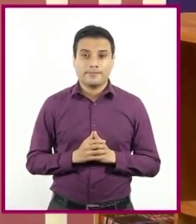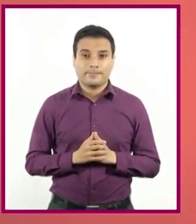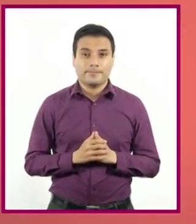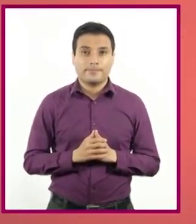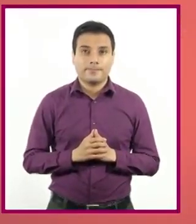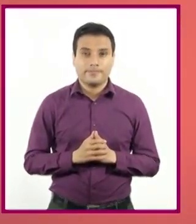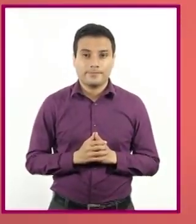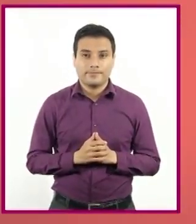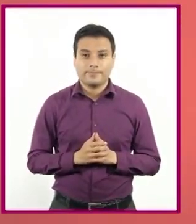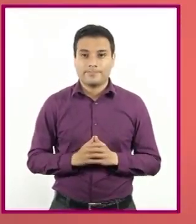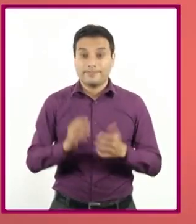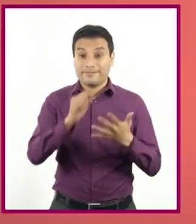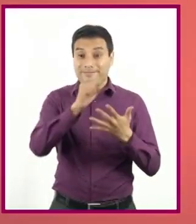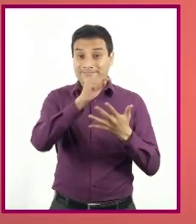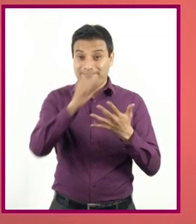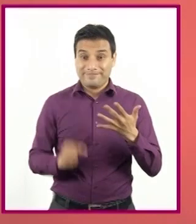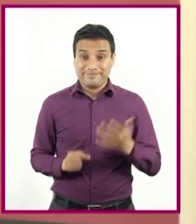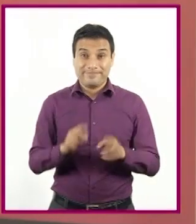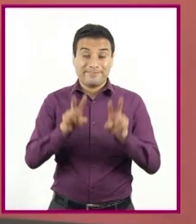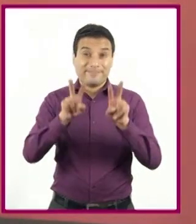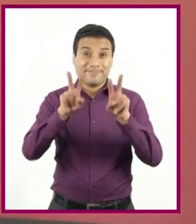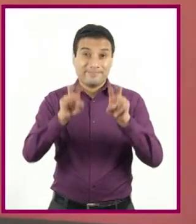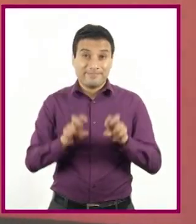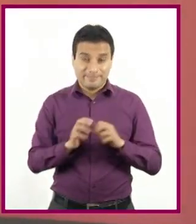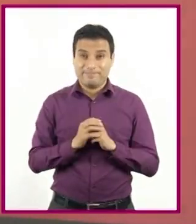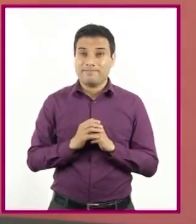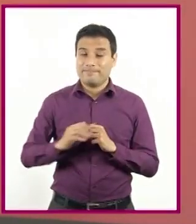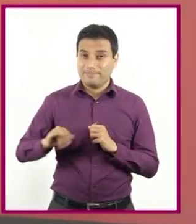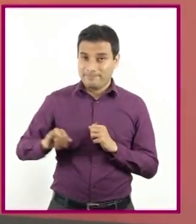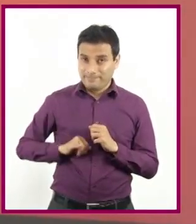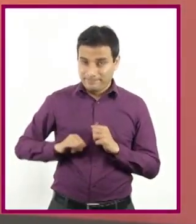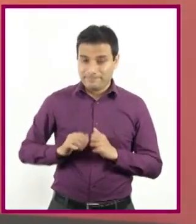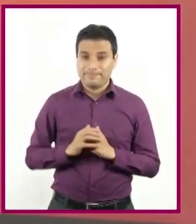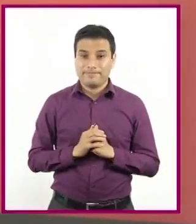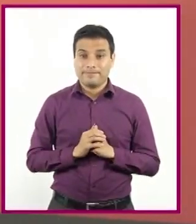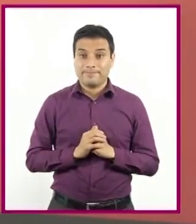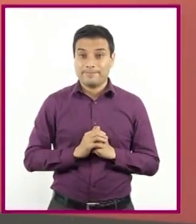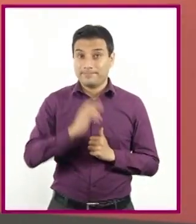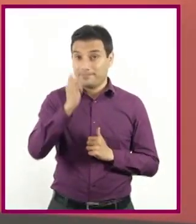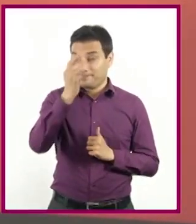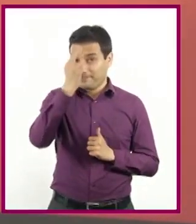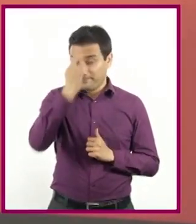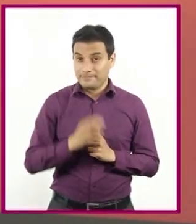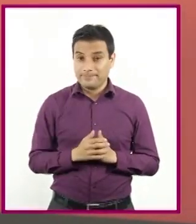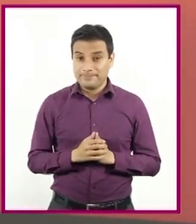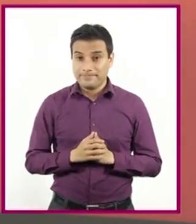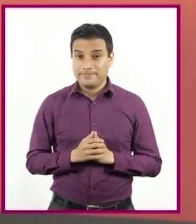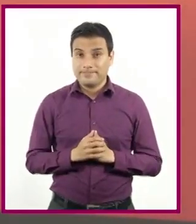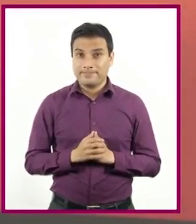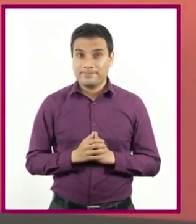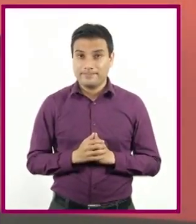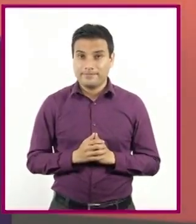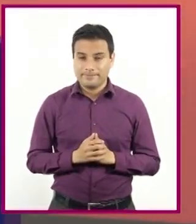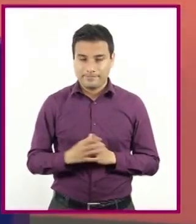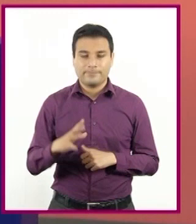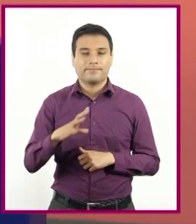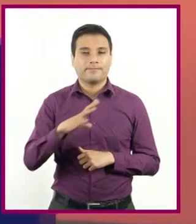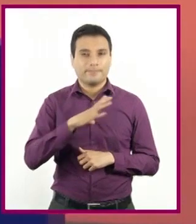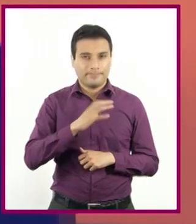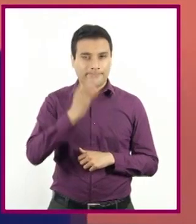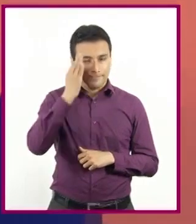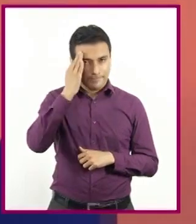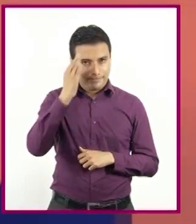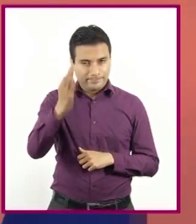Todos estos subtemas son muy interesantes, pero recuerden que se cuenta con un determinado tiempo